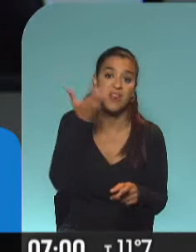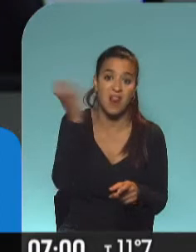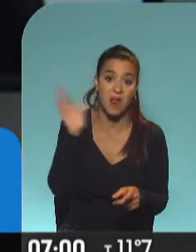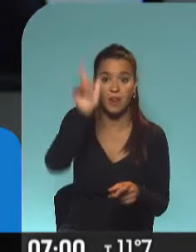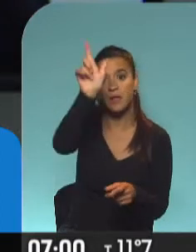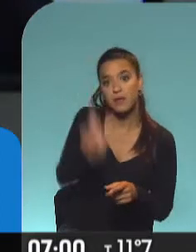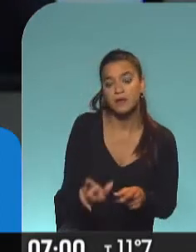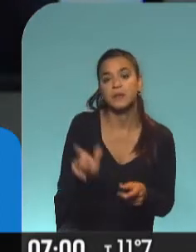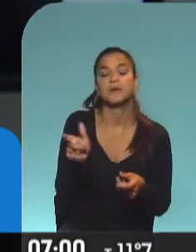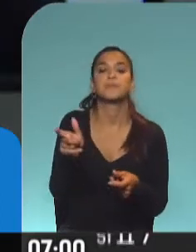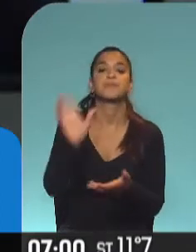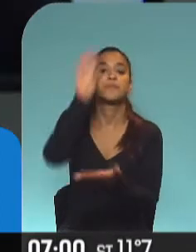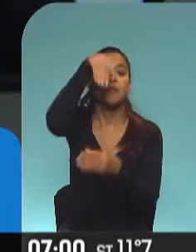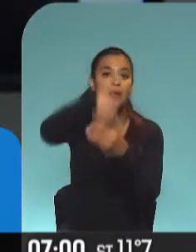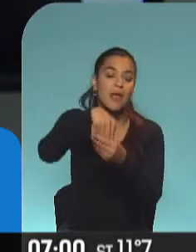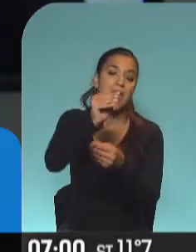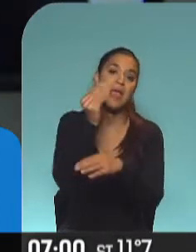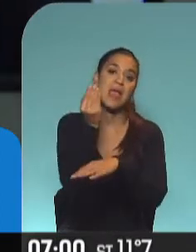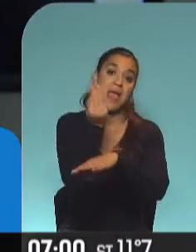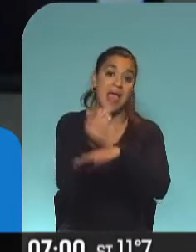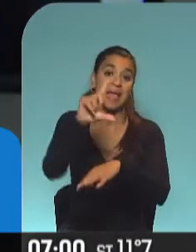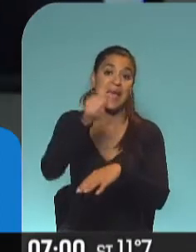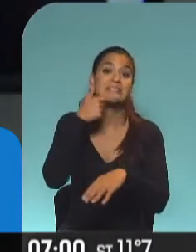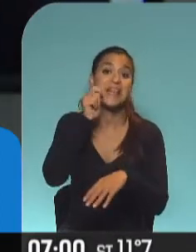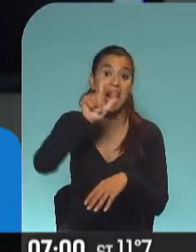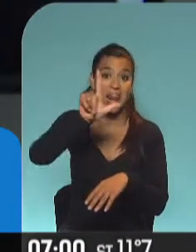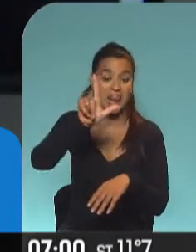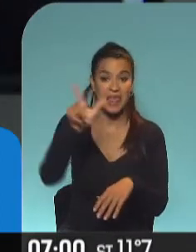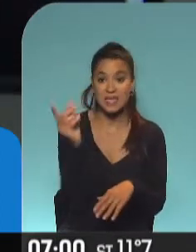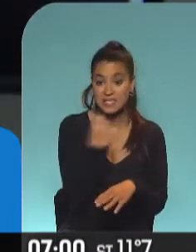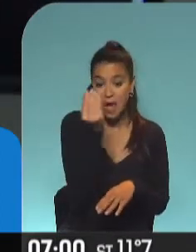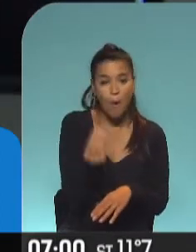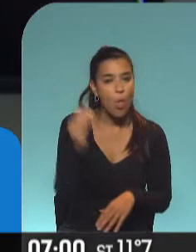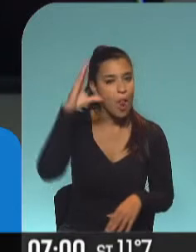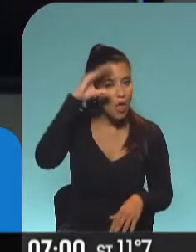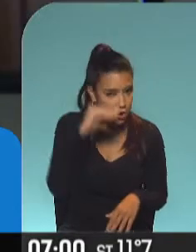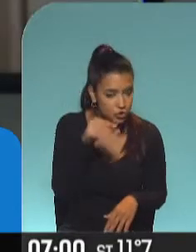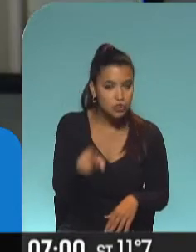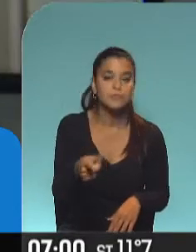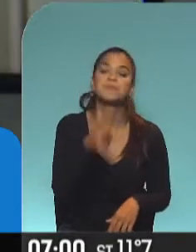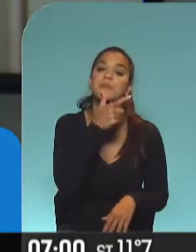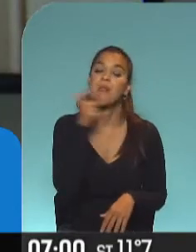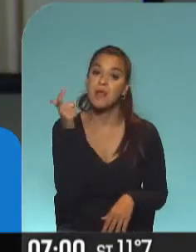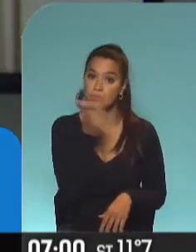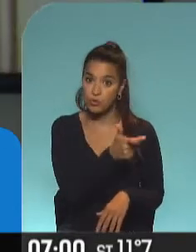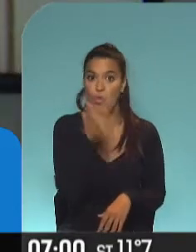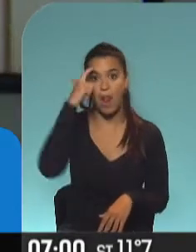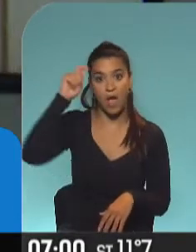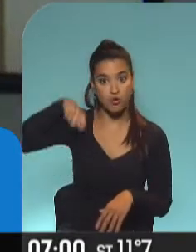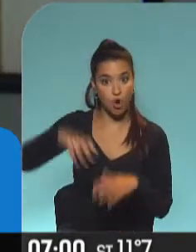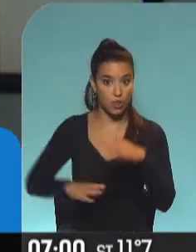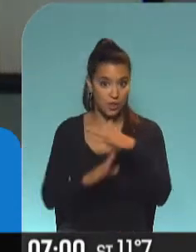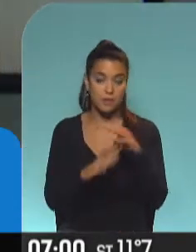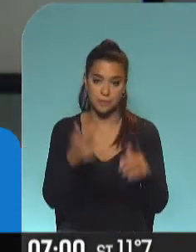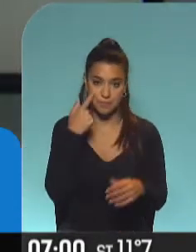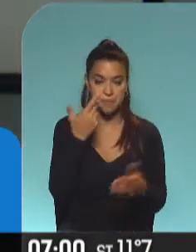caso interino Eduardo Casal, quien el sábado, casi entrada la noche, le respondió a la Corte. Y le respondió,